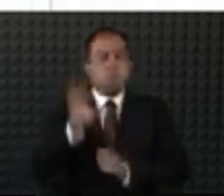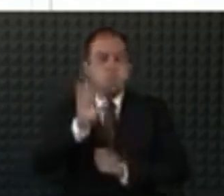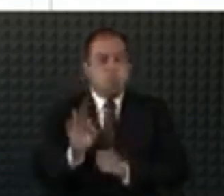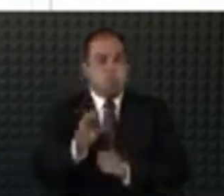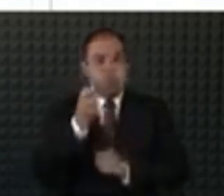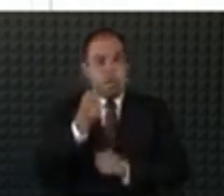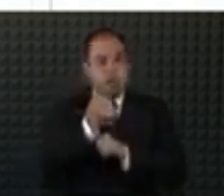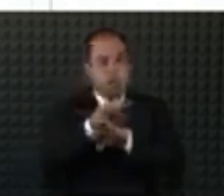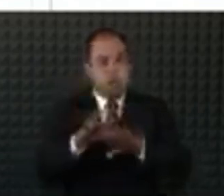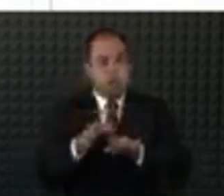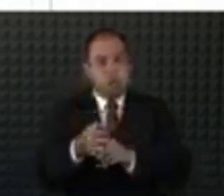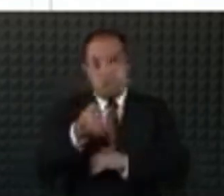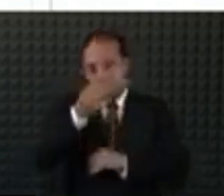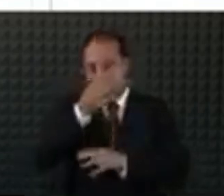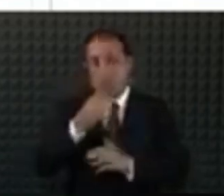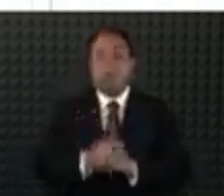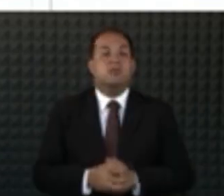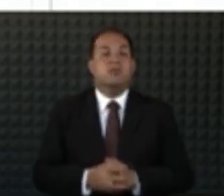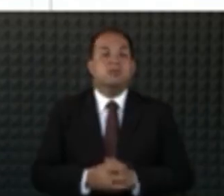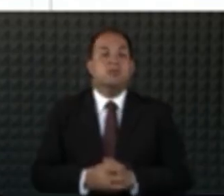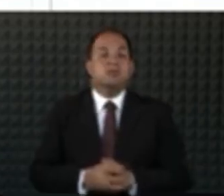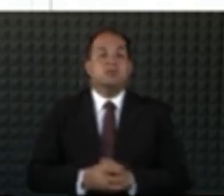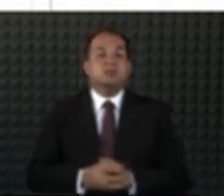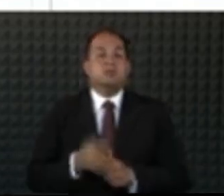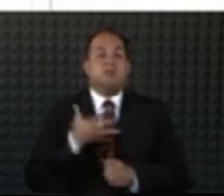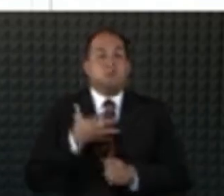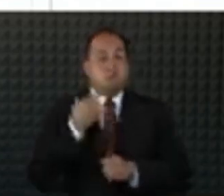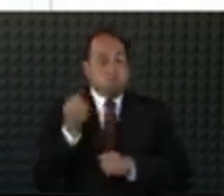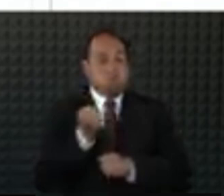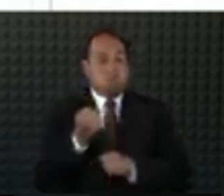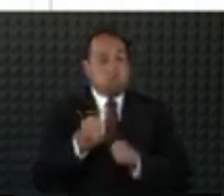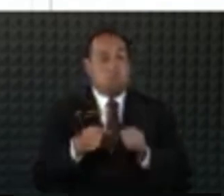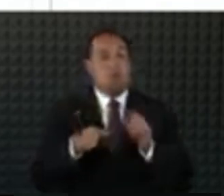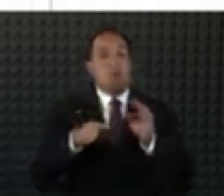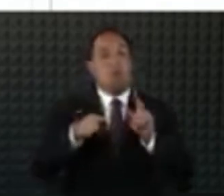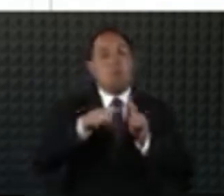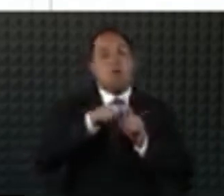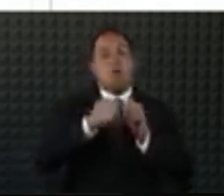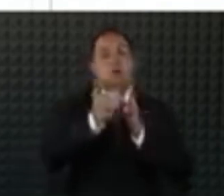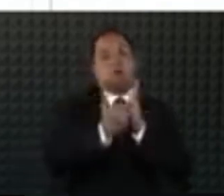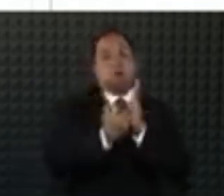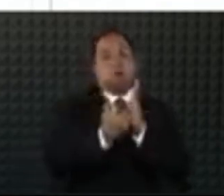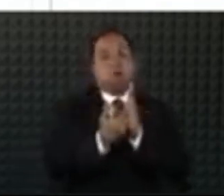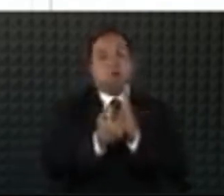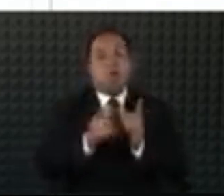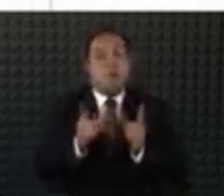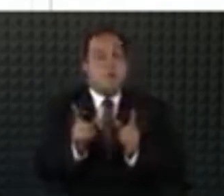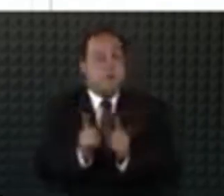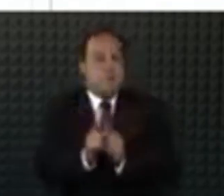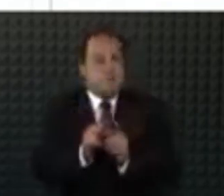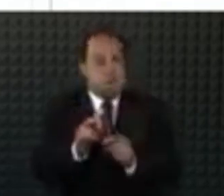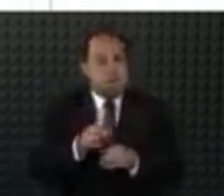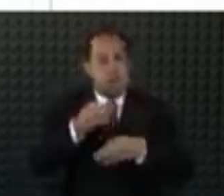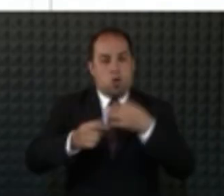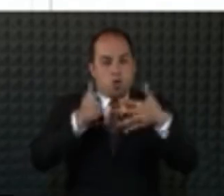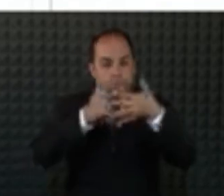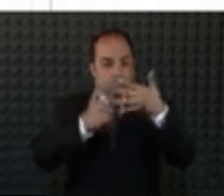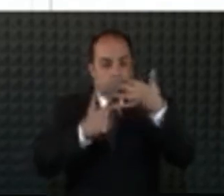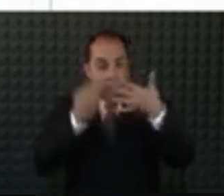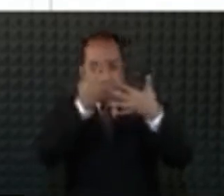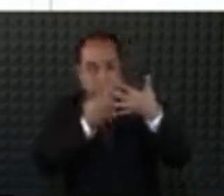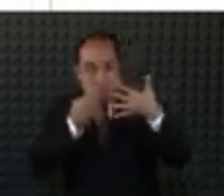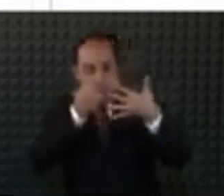más reciente. Entonces, afortunadamente también vemos una menor positividad. Como pueden ver, para sintetizar, en todos los indicadores que